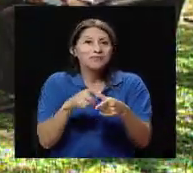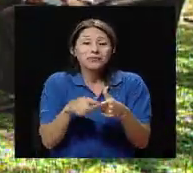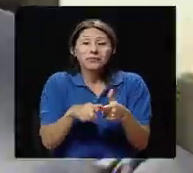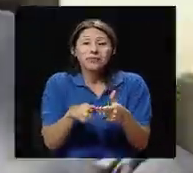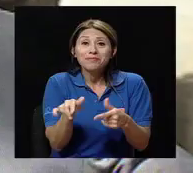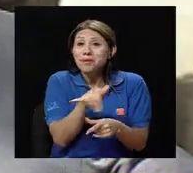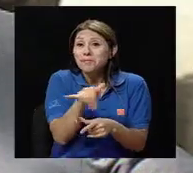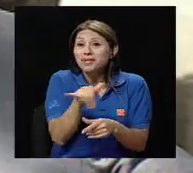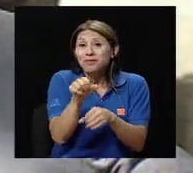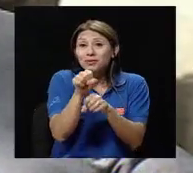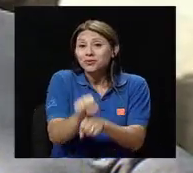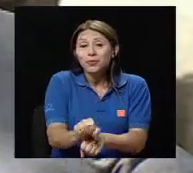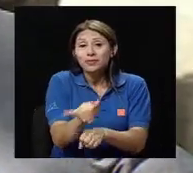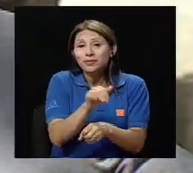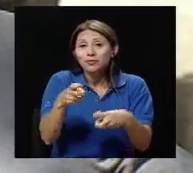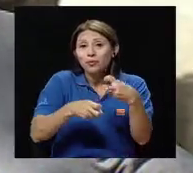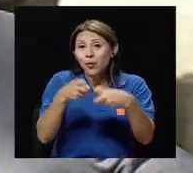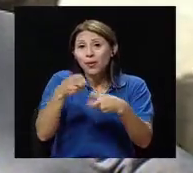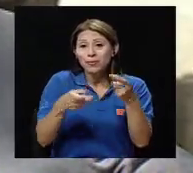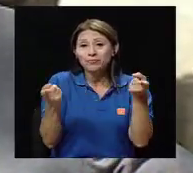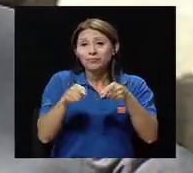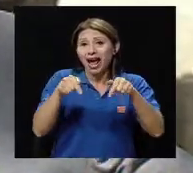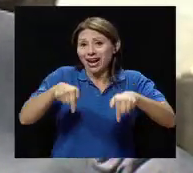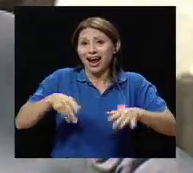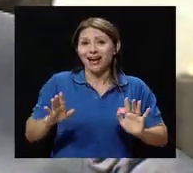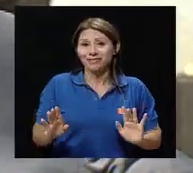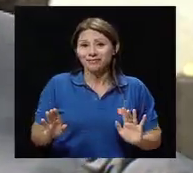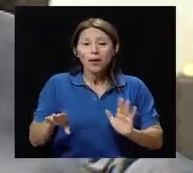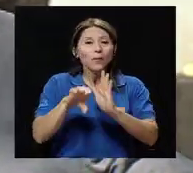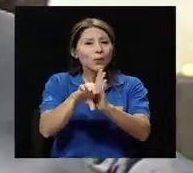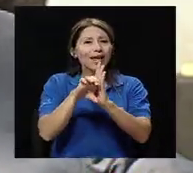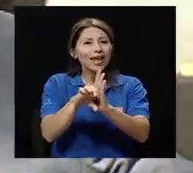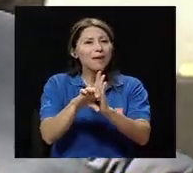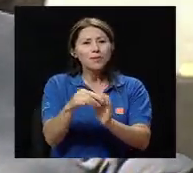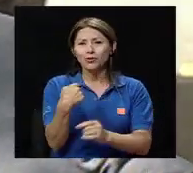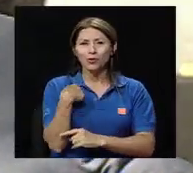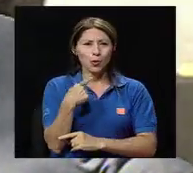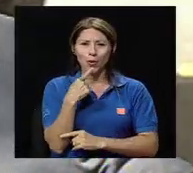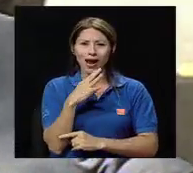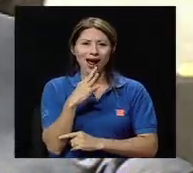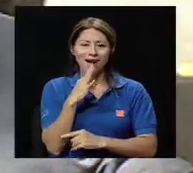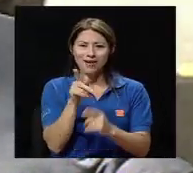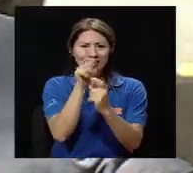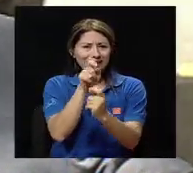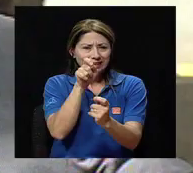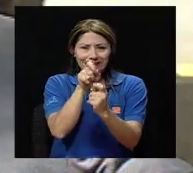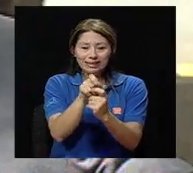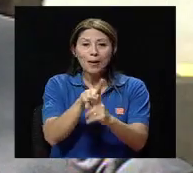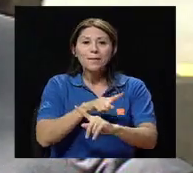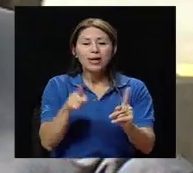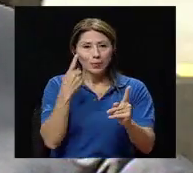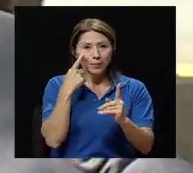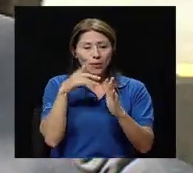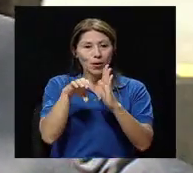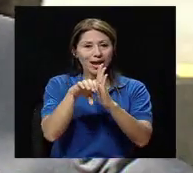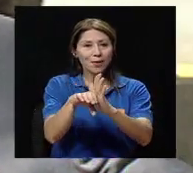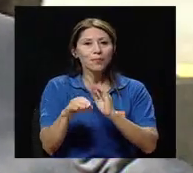mismos problemas vemos acá, ¿verdad? Entonces, por ejemplo, no le voy a entrar en detalle, pero por